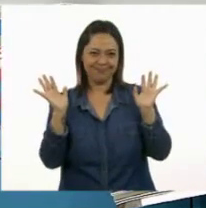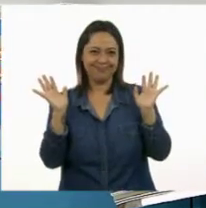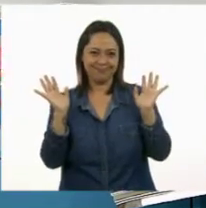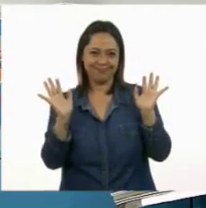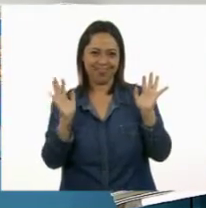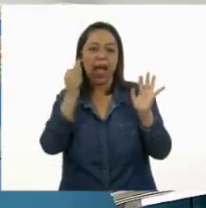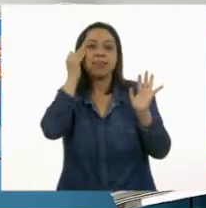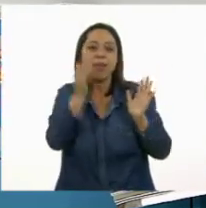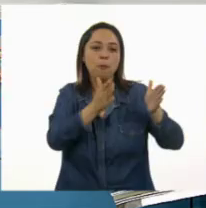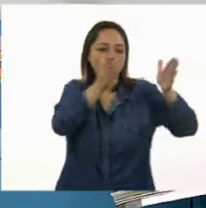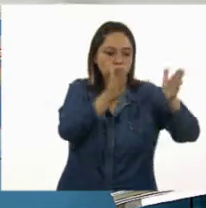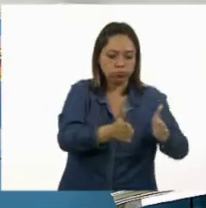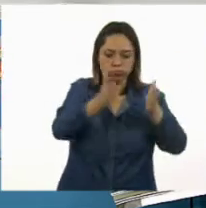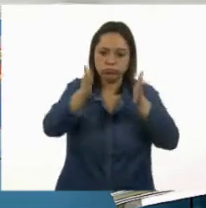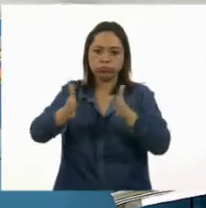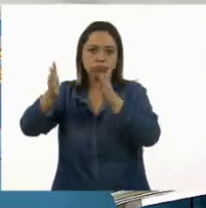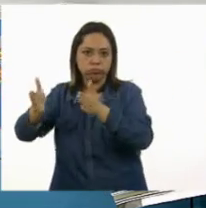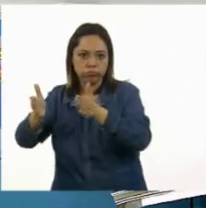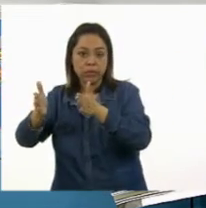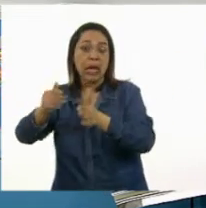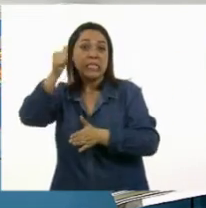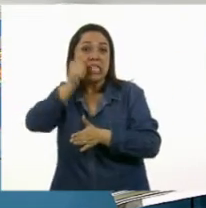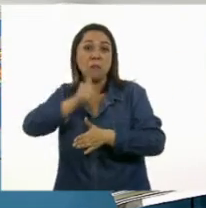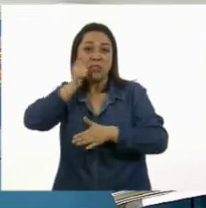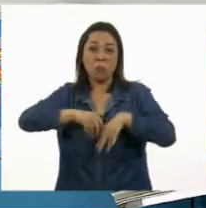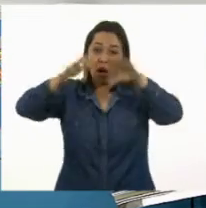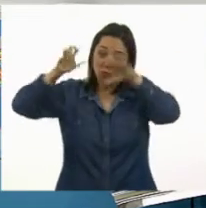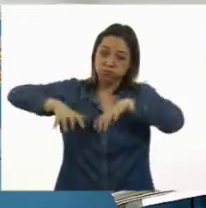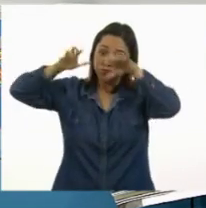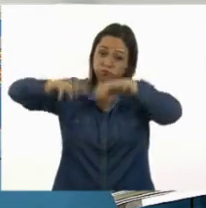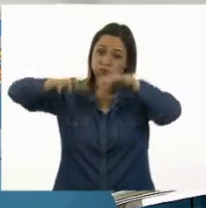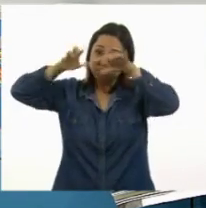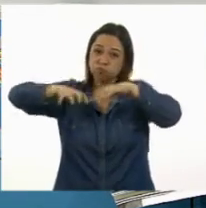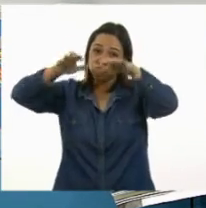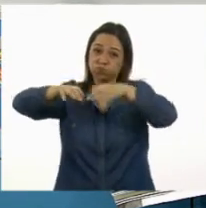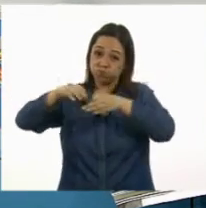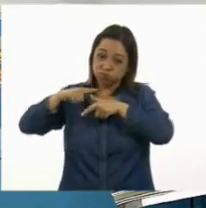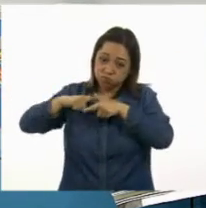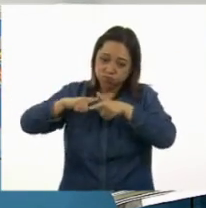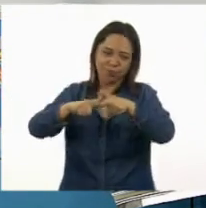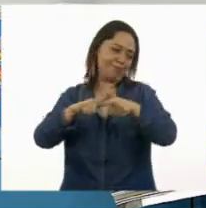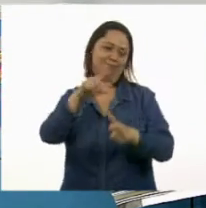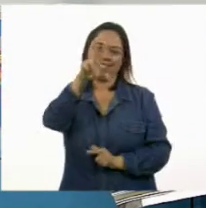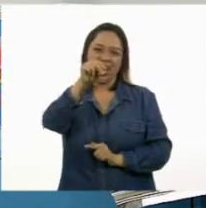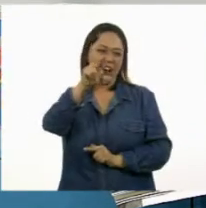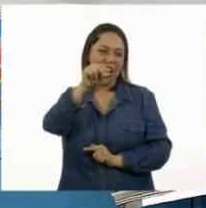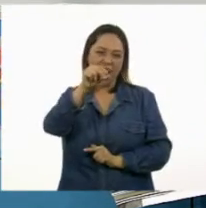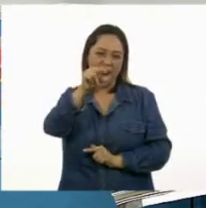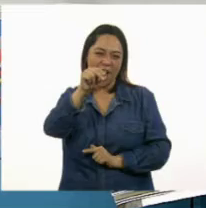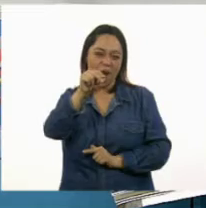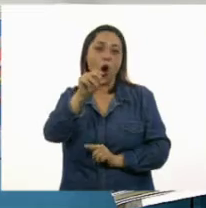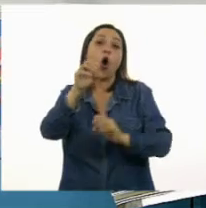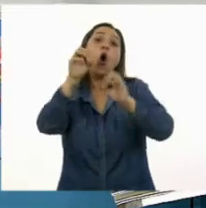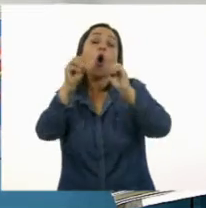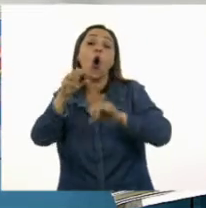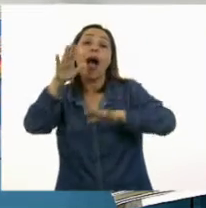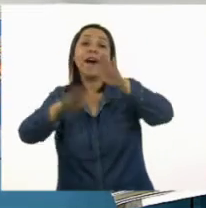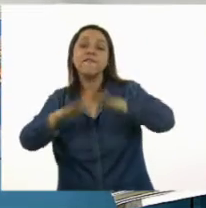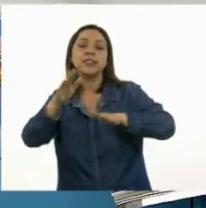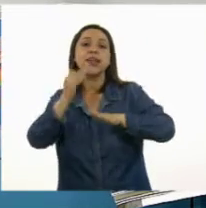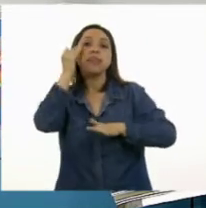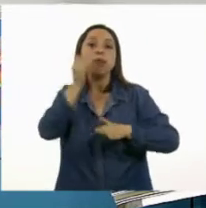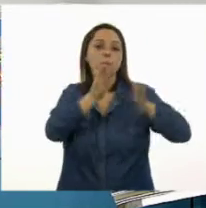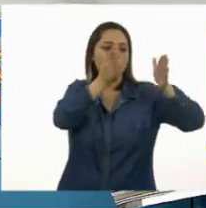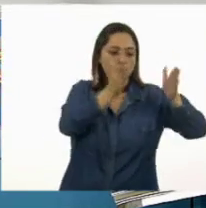estación. No es que llueva todo el tiempo. Asimismo, al decir que llueve estacionalmente, significa que